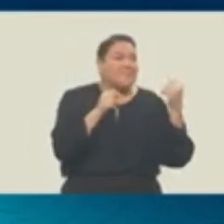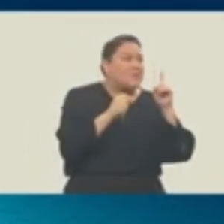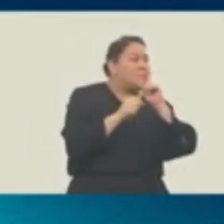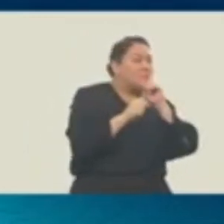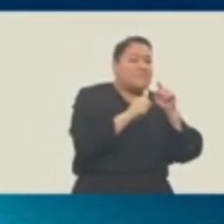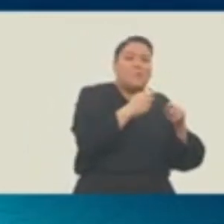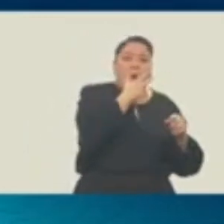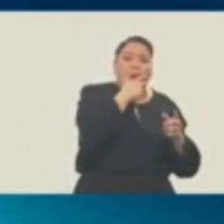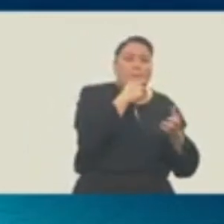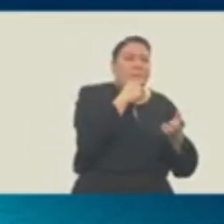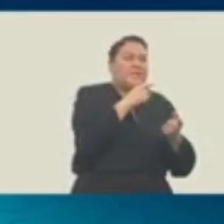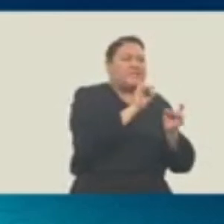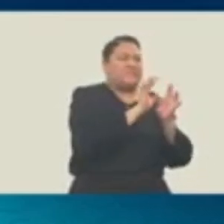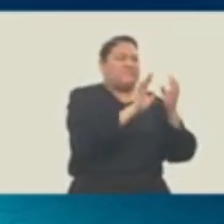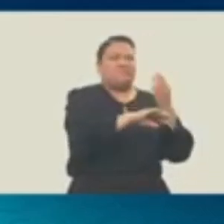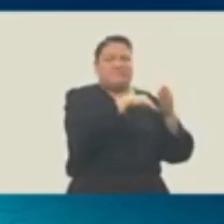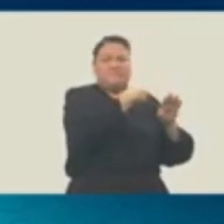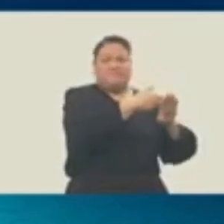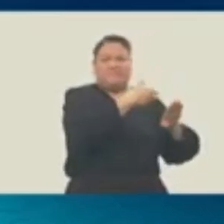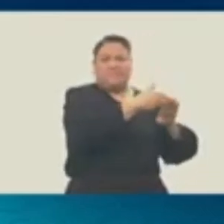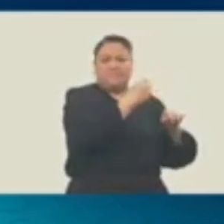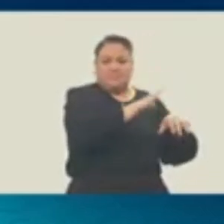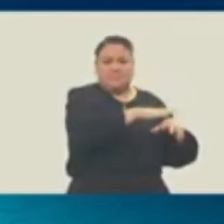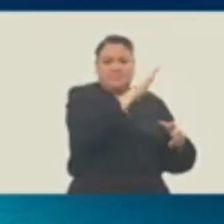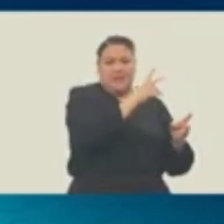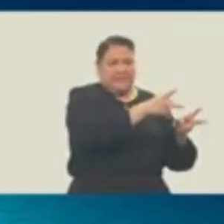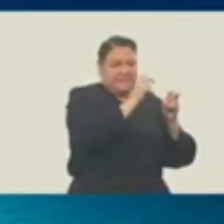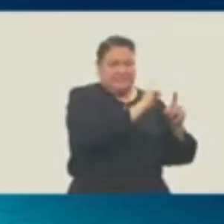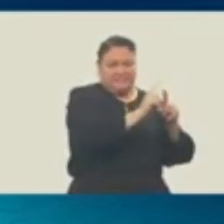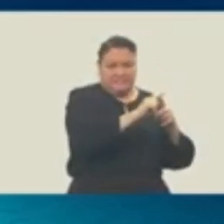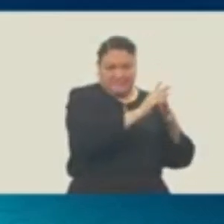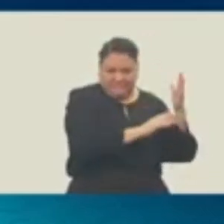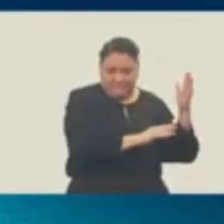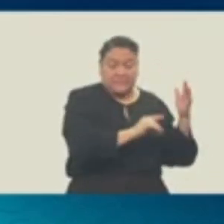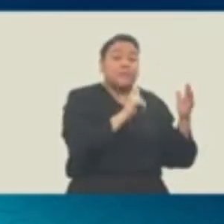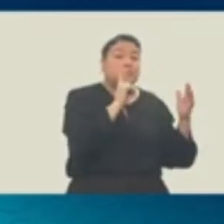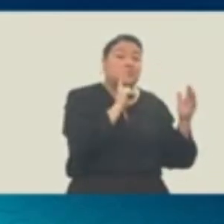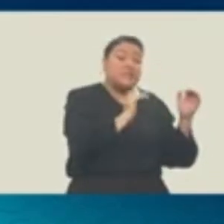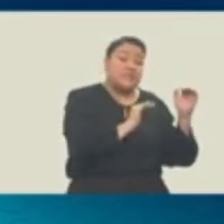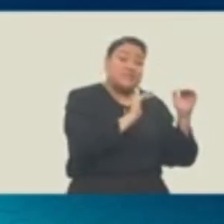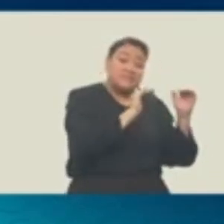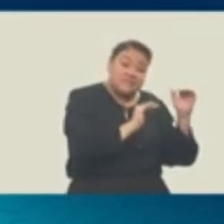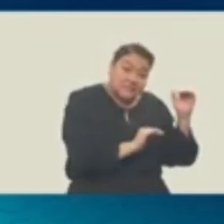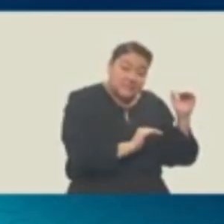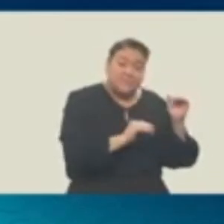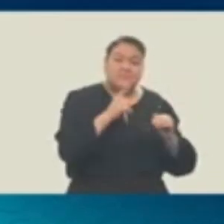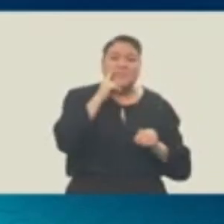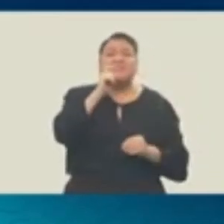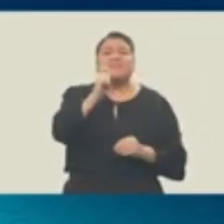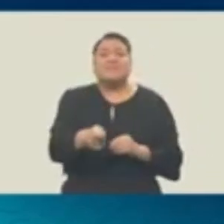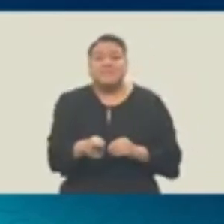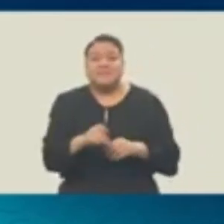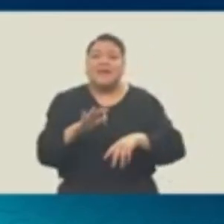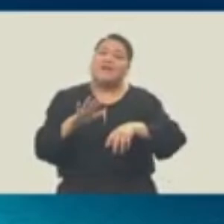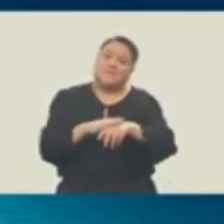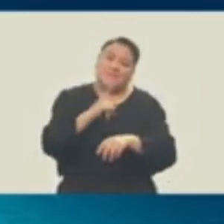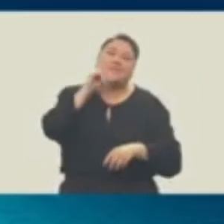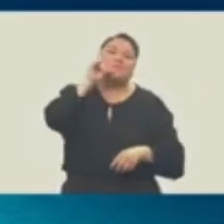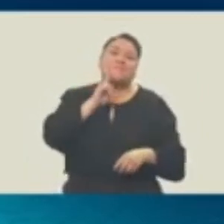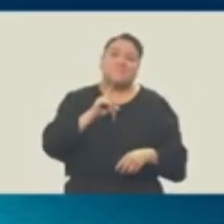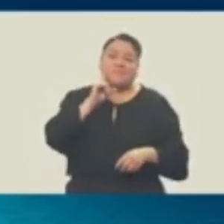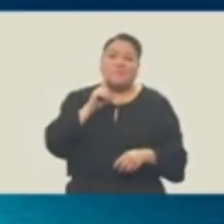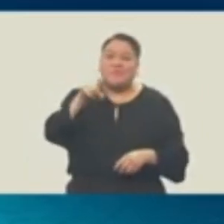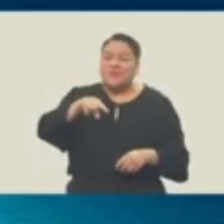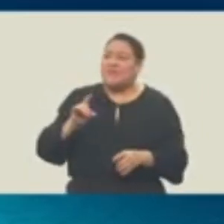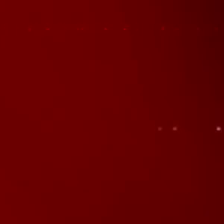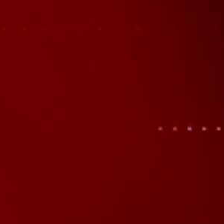encuesta. Y se hizo mínima porque hubo un incremento estadísticamente significativo en el número de mujeres que dijeron haber